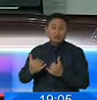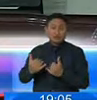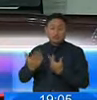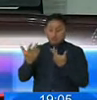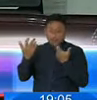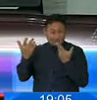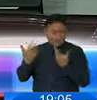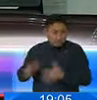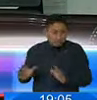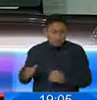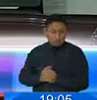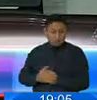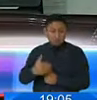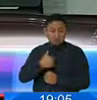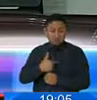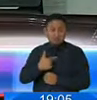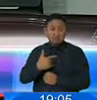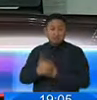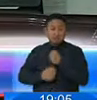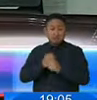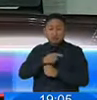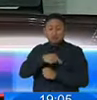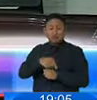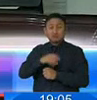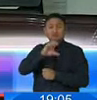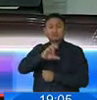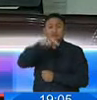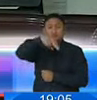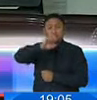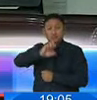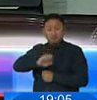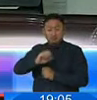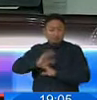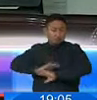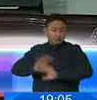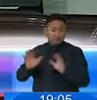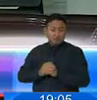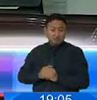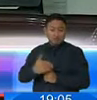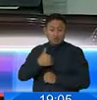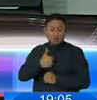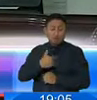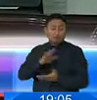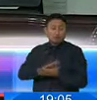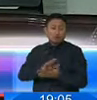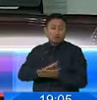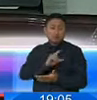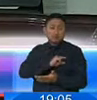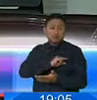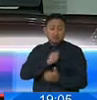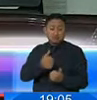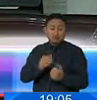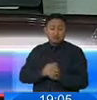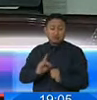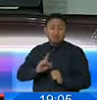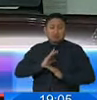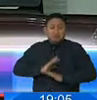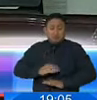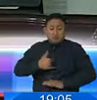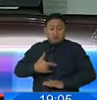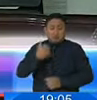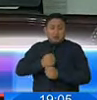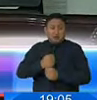ciclo en mi trayectoria dentro del Consejo Nacional Electoral. Me voy con la conciencia tranquila, con la satisfacción del